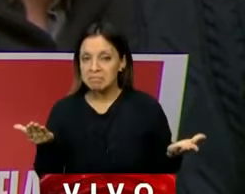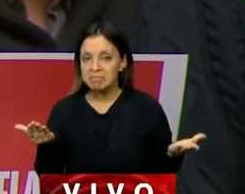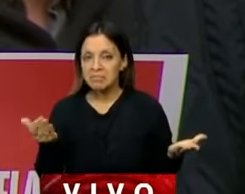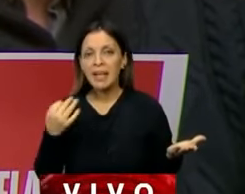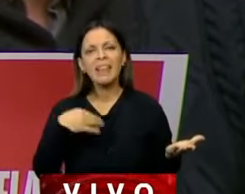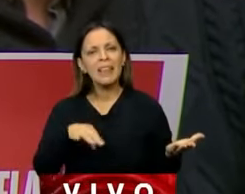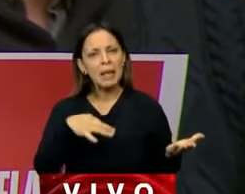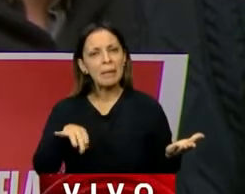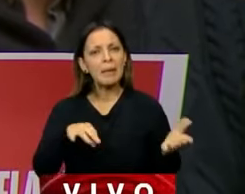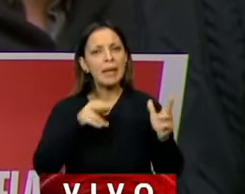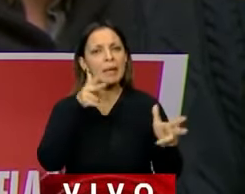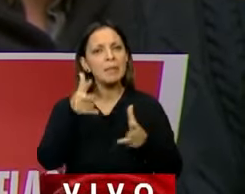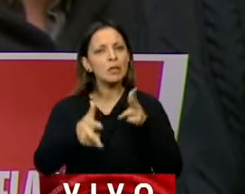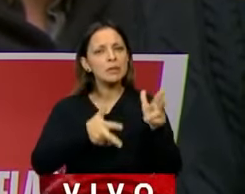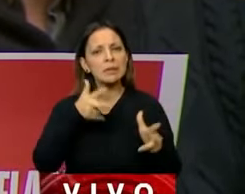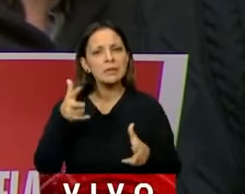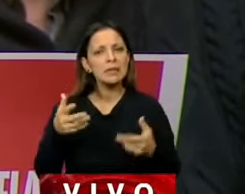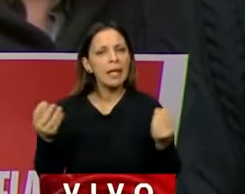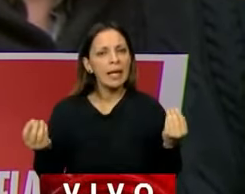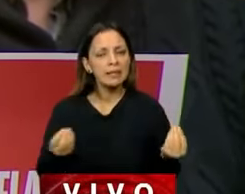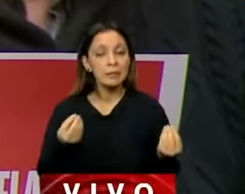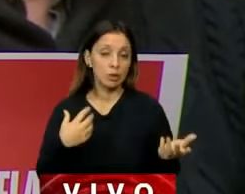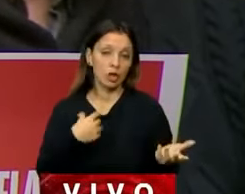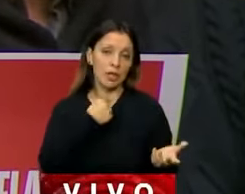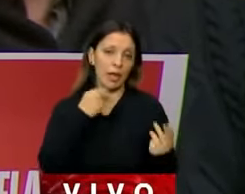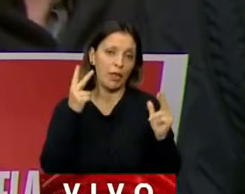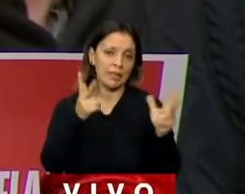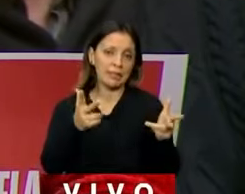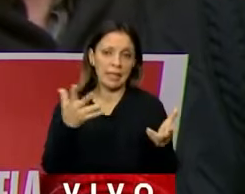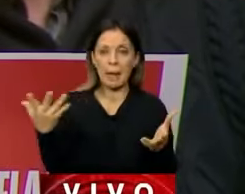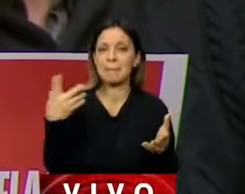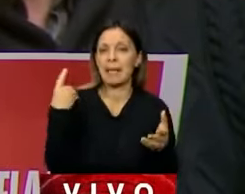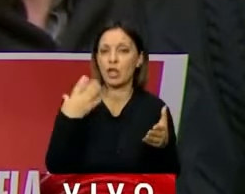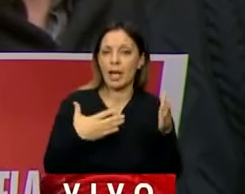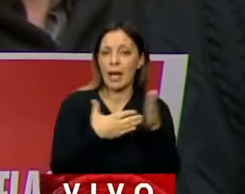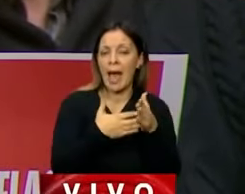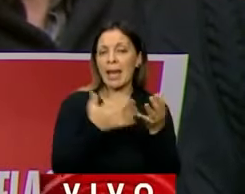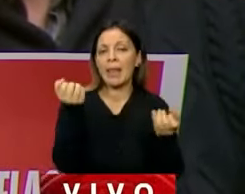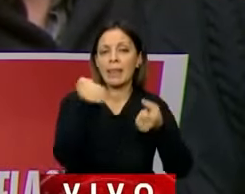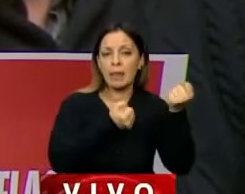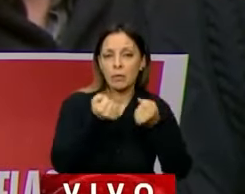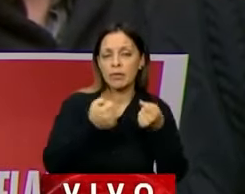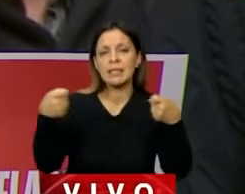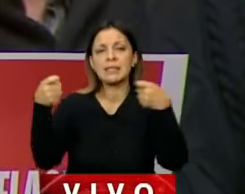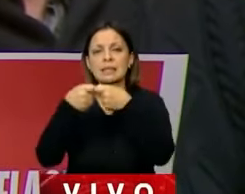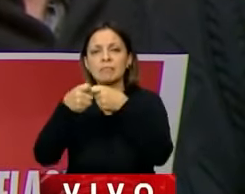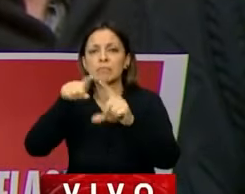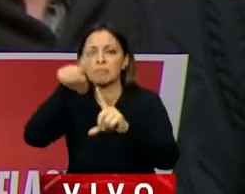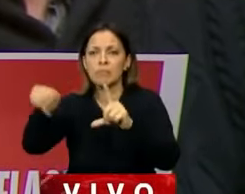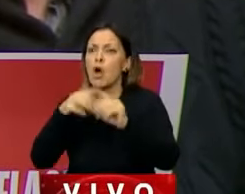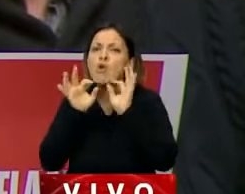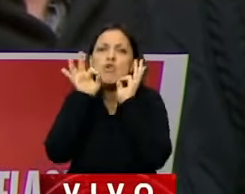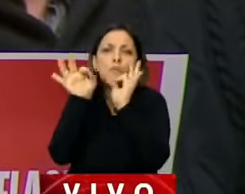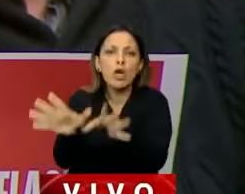que mencionar realmente, porque quiero decir, a las patronales automotrices y a las patronales neumáticos las dejan importar lo que